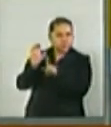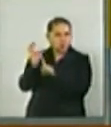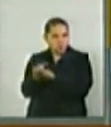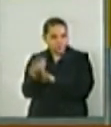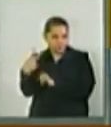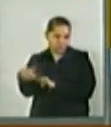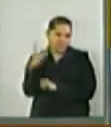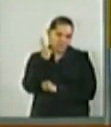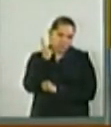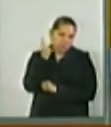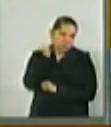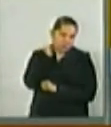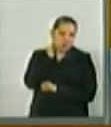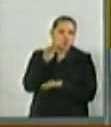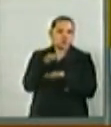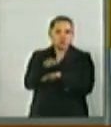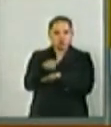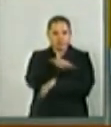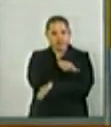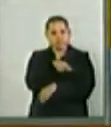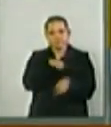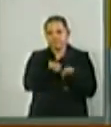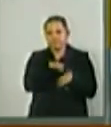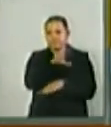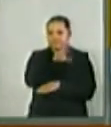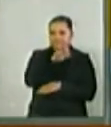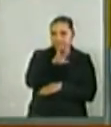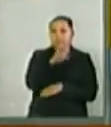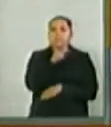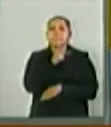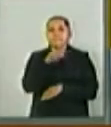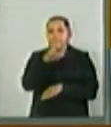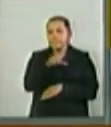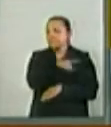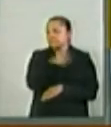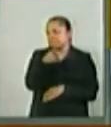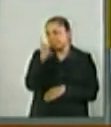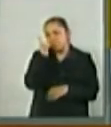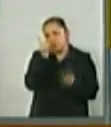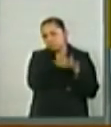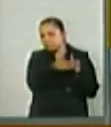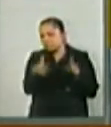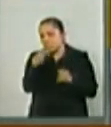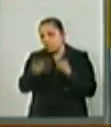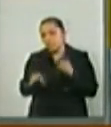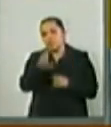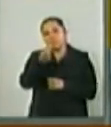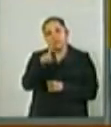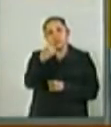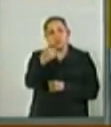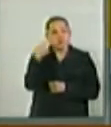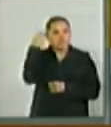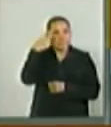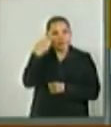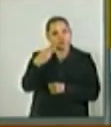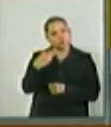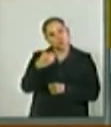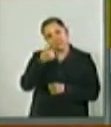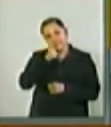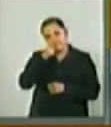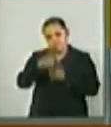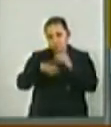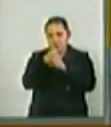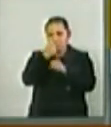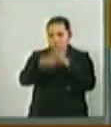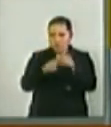de Pemex y de la CFE, a más tardar los días 31 de marzo de cada año. En cuanto